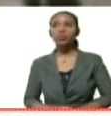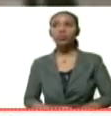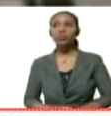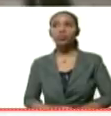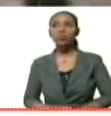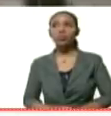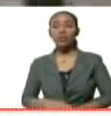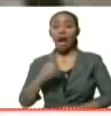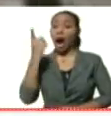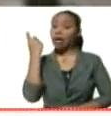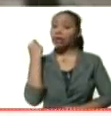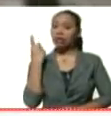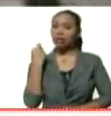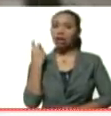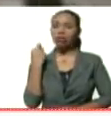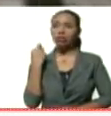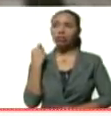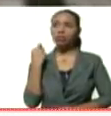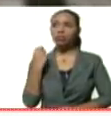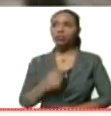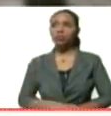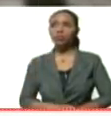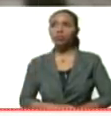Eso fue ayer.